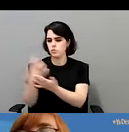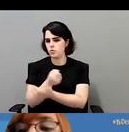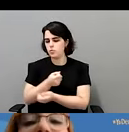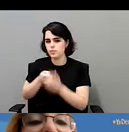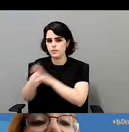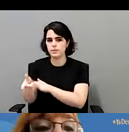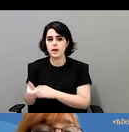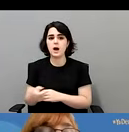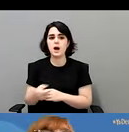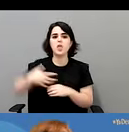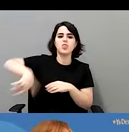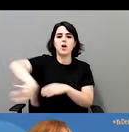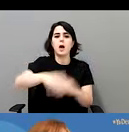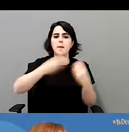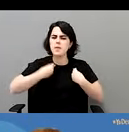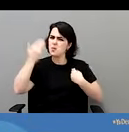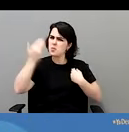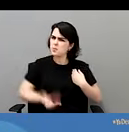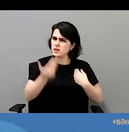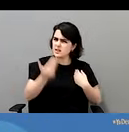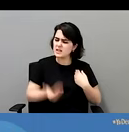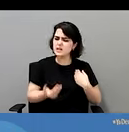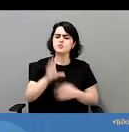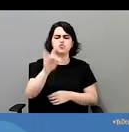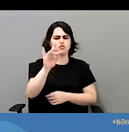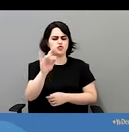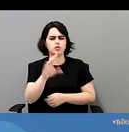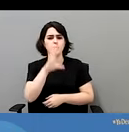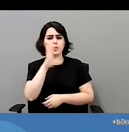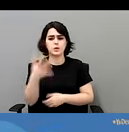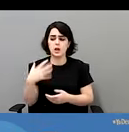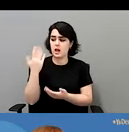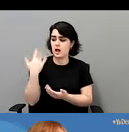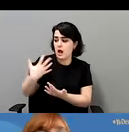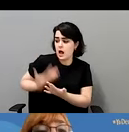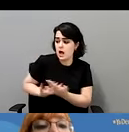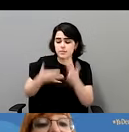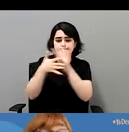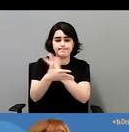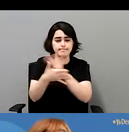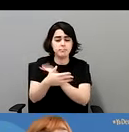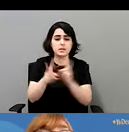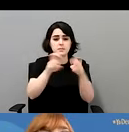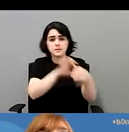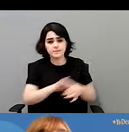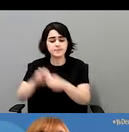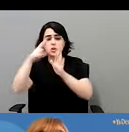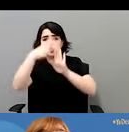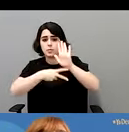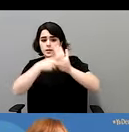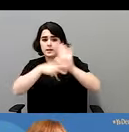¿Importa dónde vivo? Ya os he dicho que sí. ¿Por qué? Porque todo esto que hemos explicado tiene que ver con la normativa